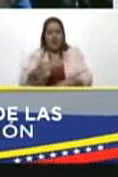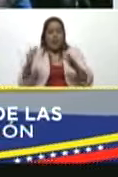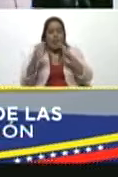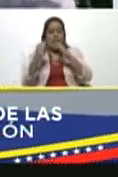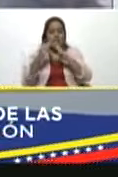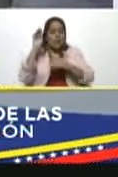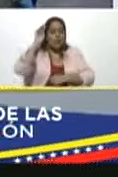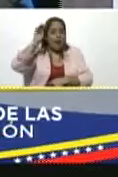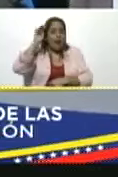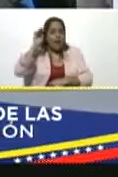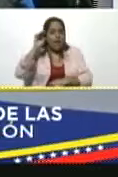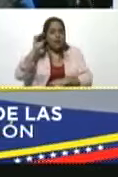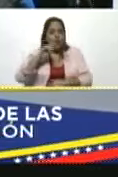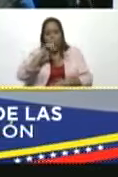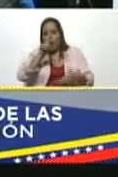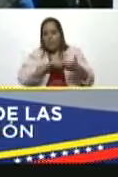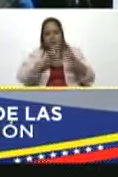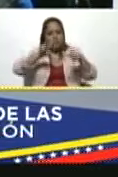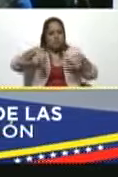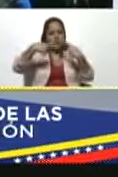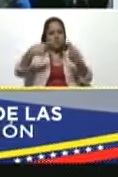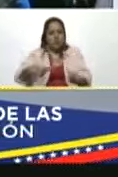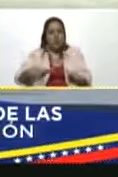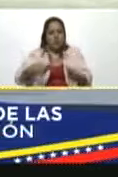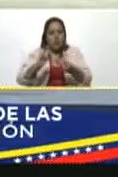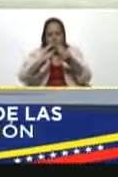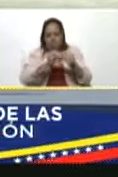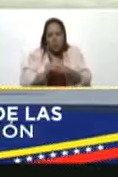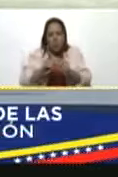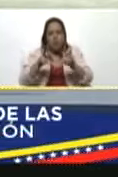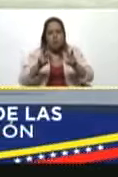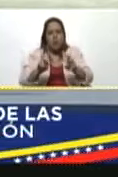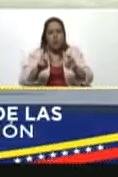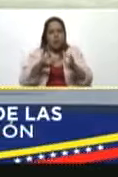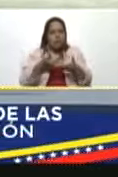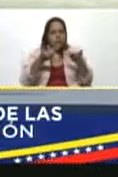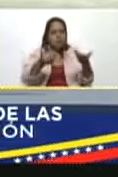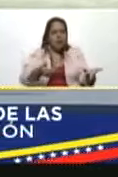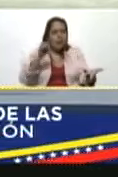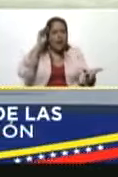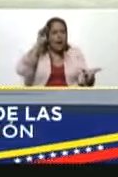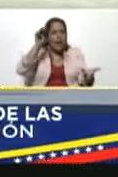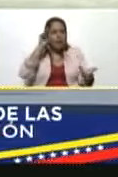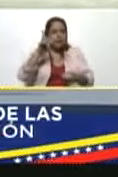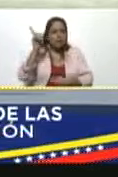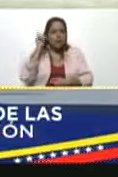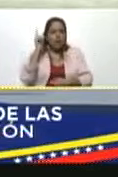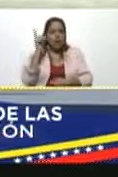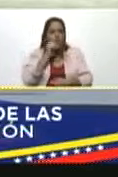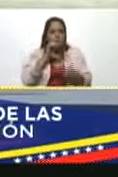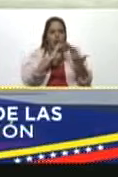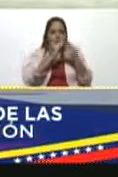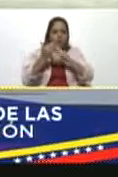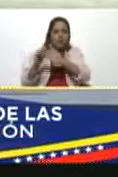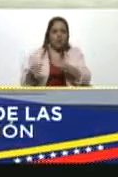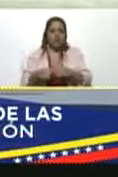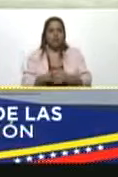Maestro, totalmente recuperada, de paquete, para los maestros, para las maestras, para la comunidad.